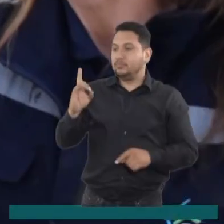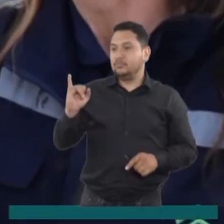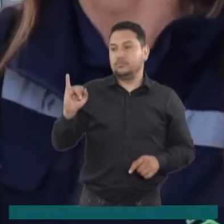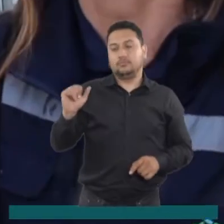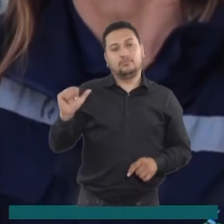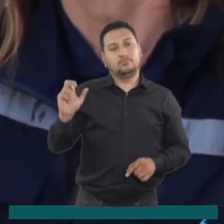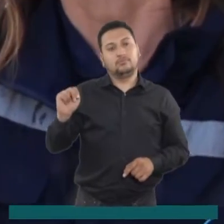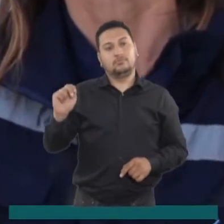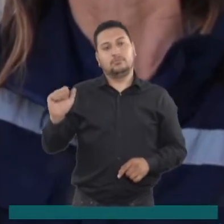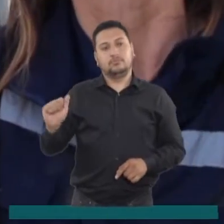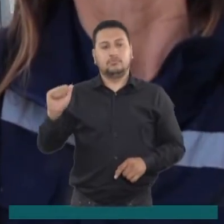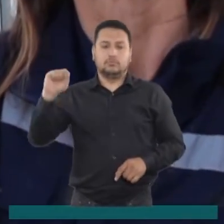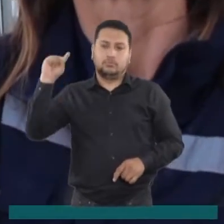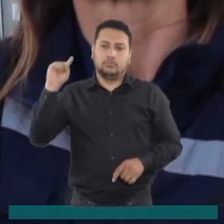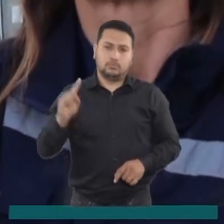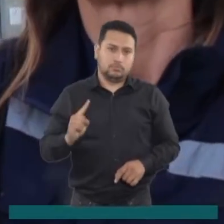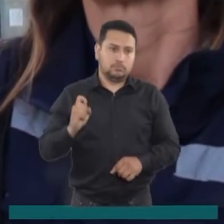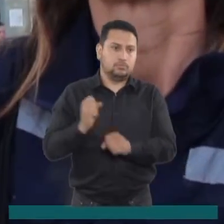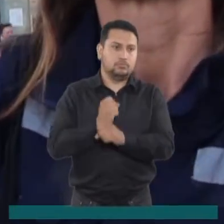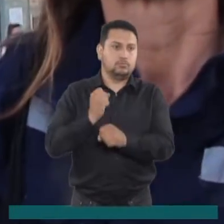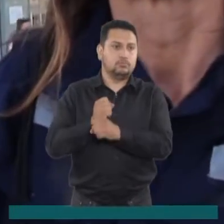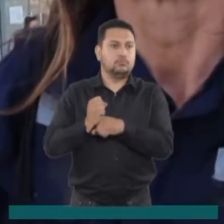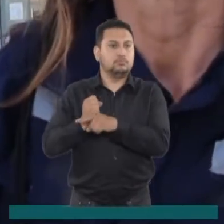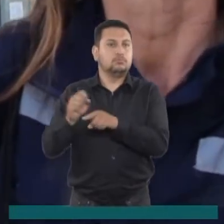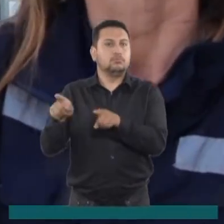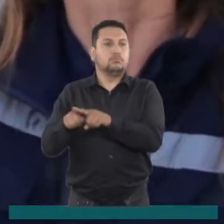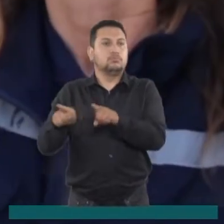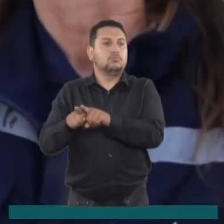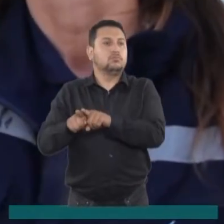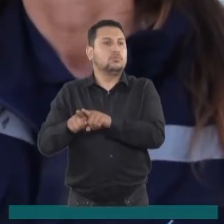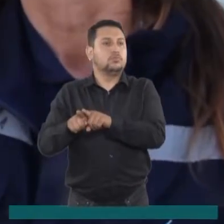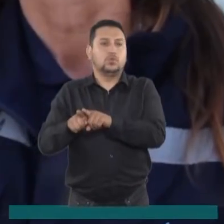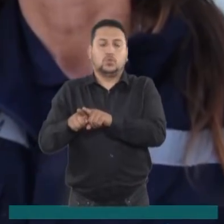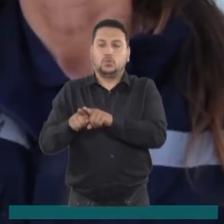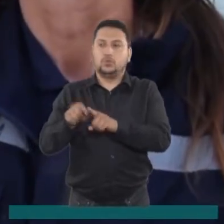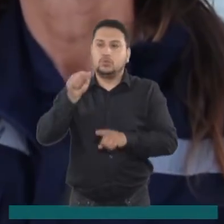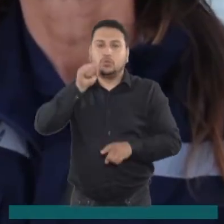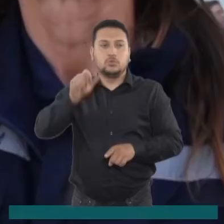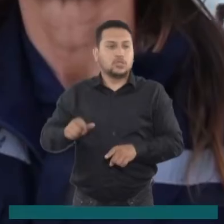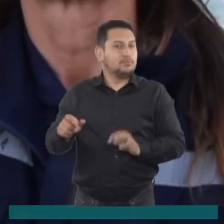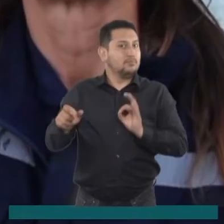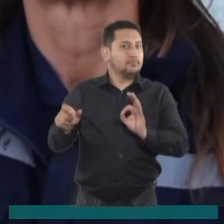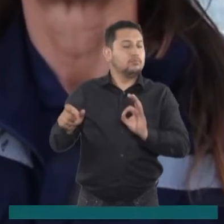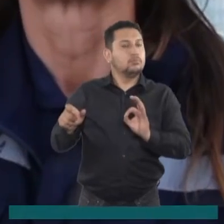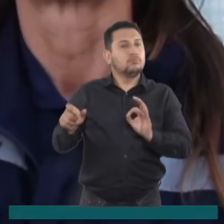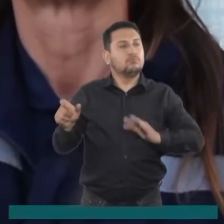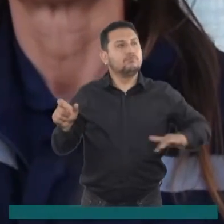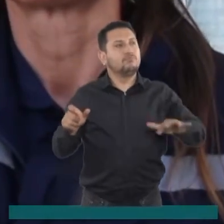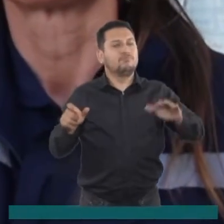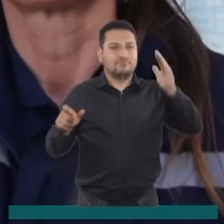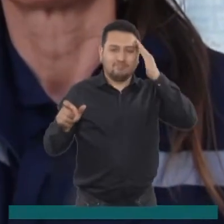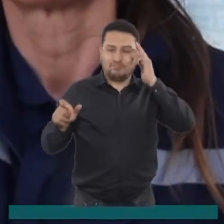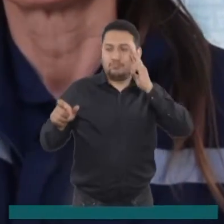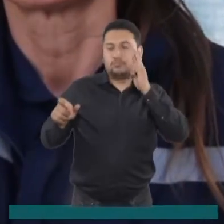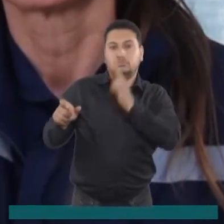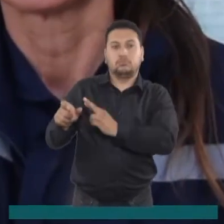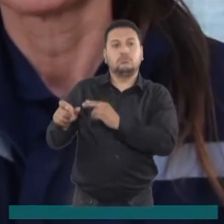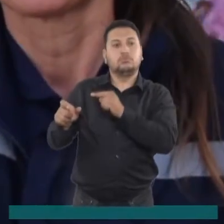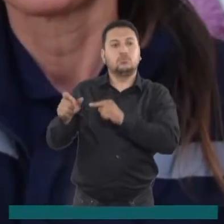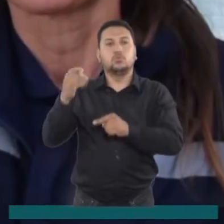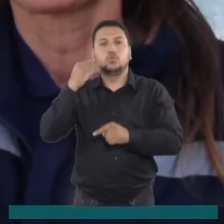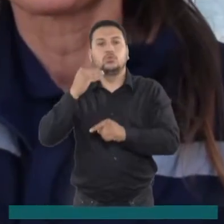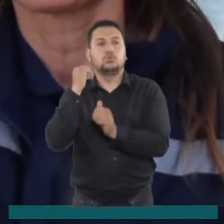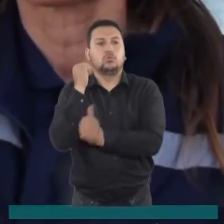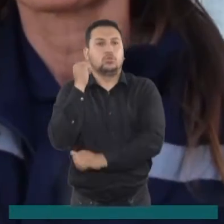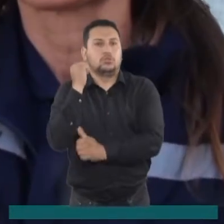Bueno, primero reconocer en Diana muchos años de trabajo, una institución para la ciudad de Tunja y un gran ser humano, pero sobre todo